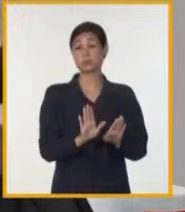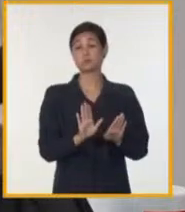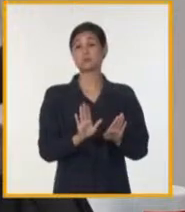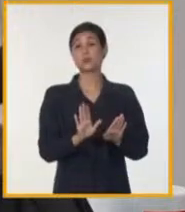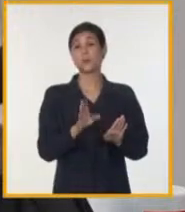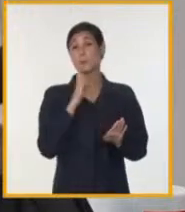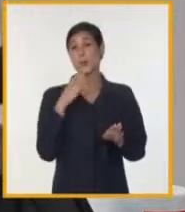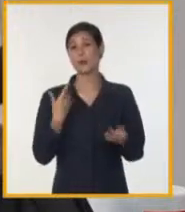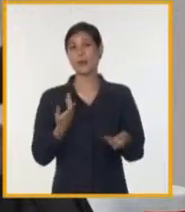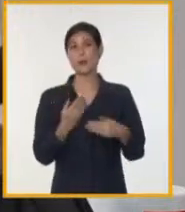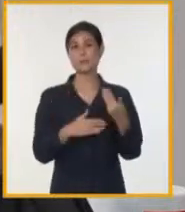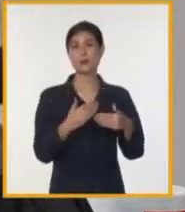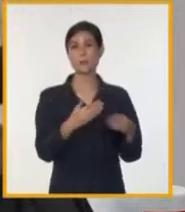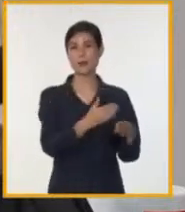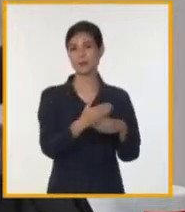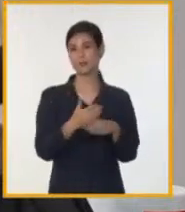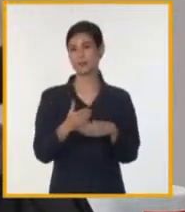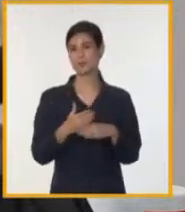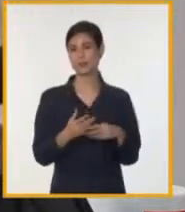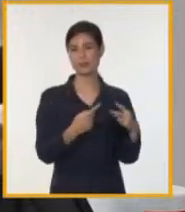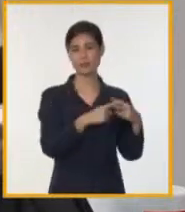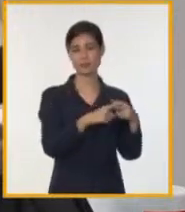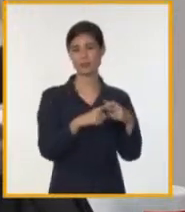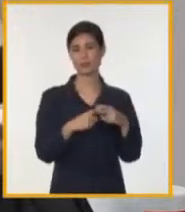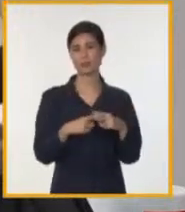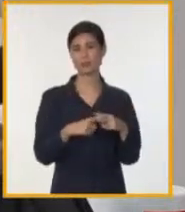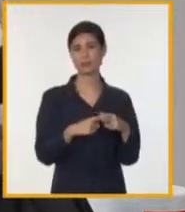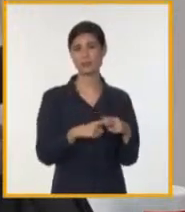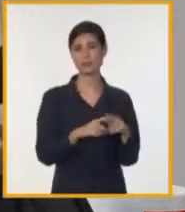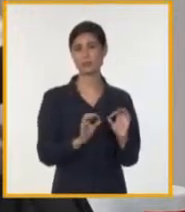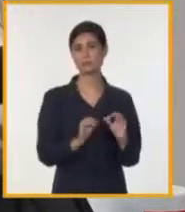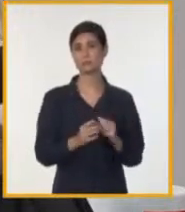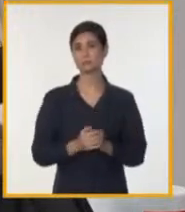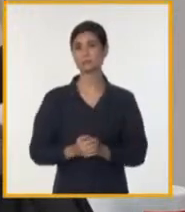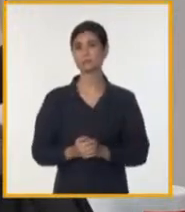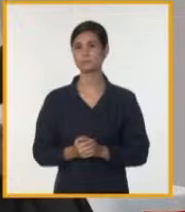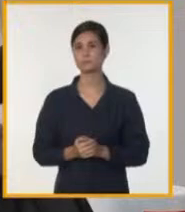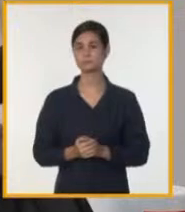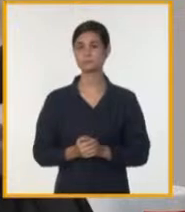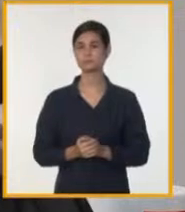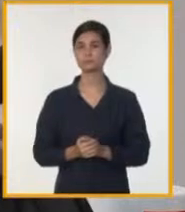diferentes causas y se decidió en un momento determinado arrendarlo.